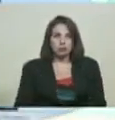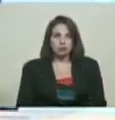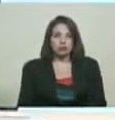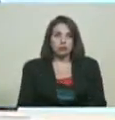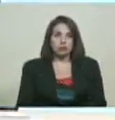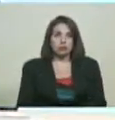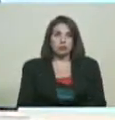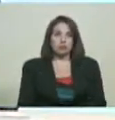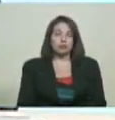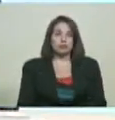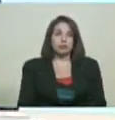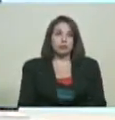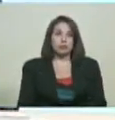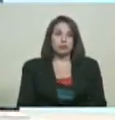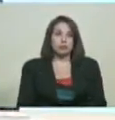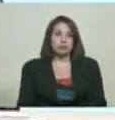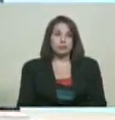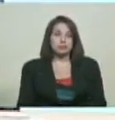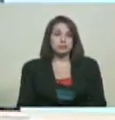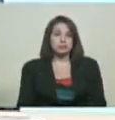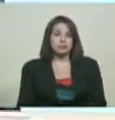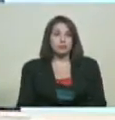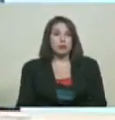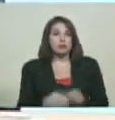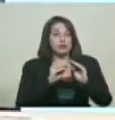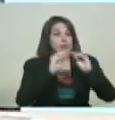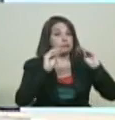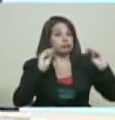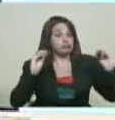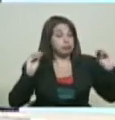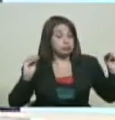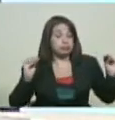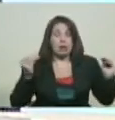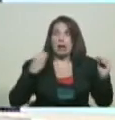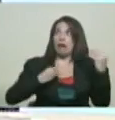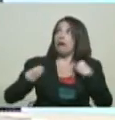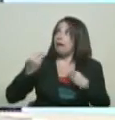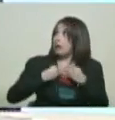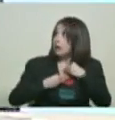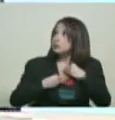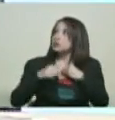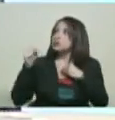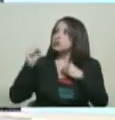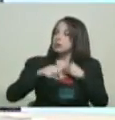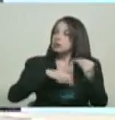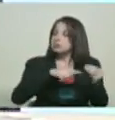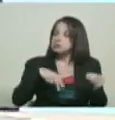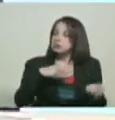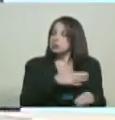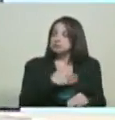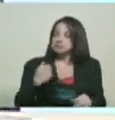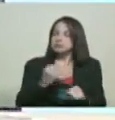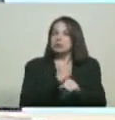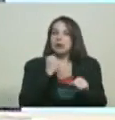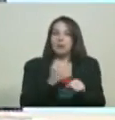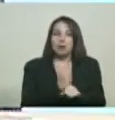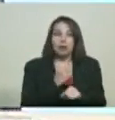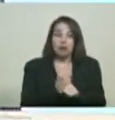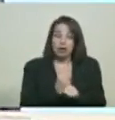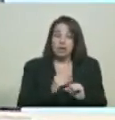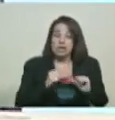y está dado a nuestro llamamiento y está dado al trabajo y quiere un nuevo